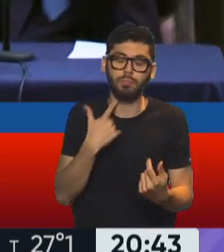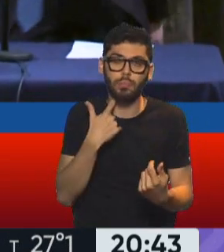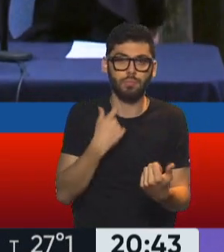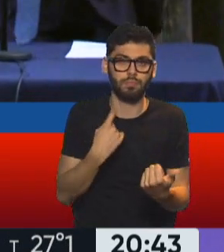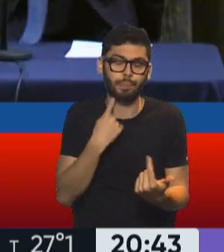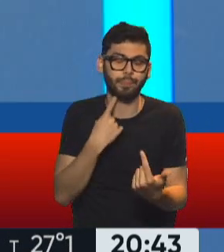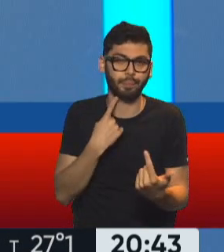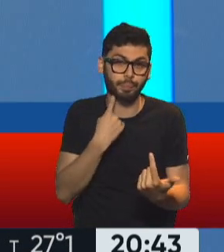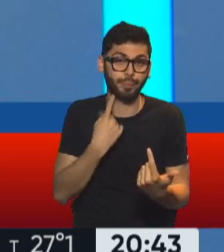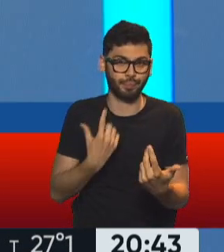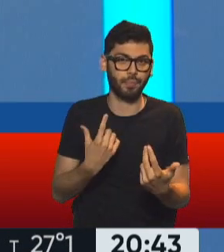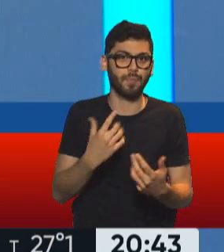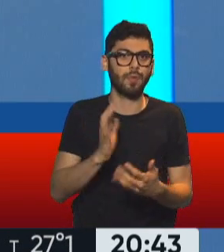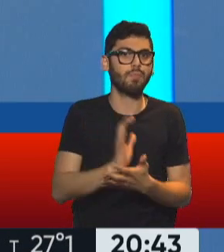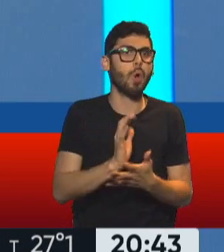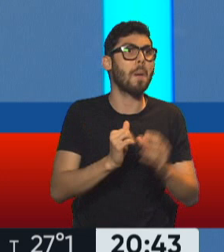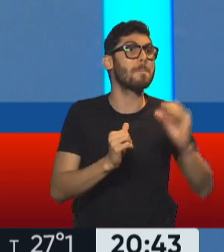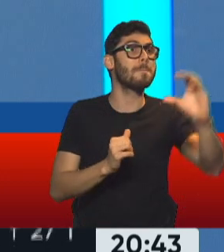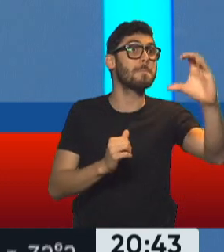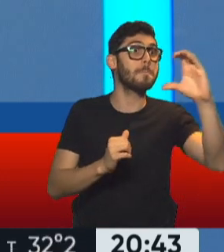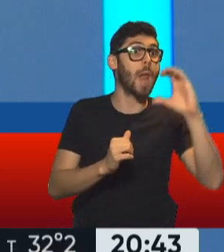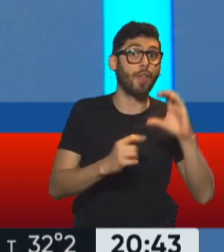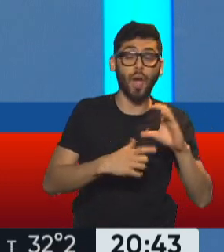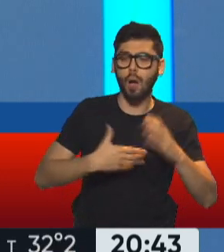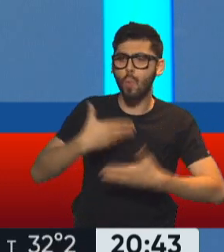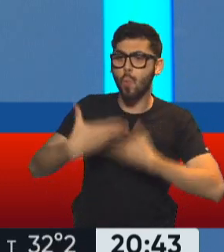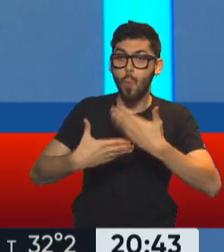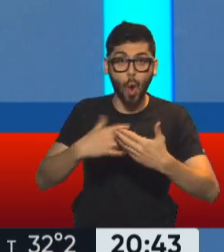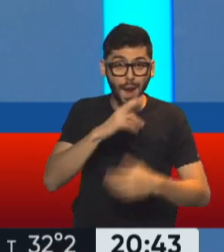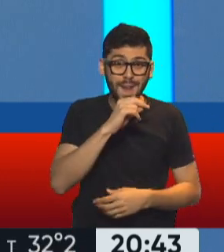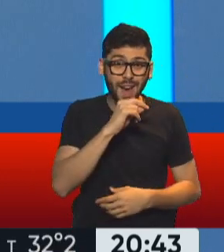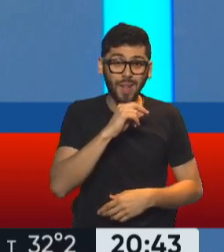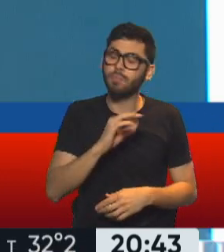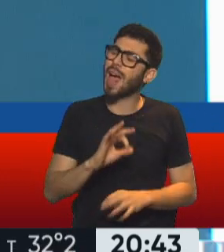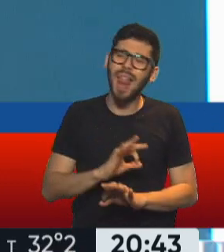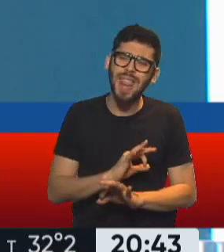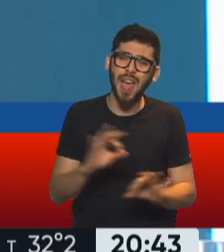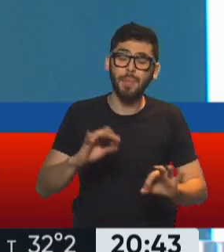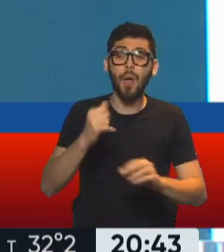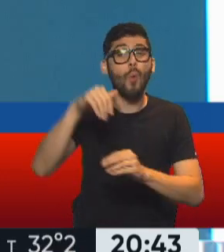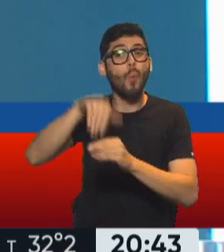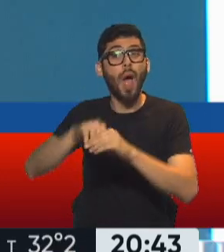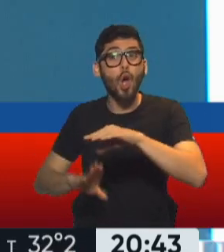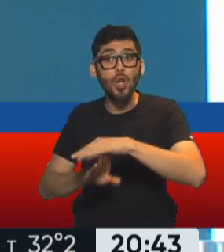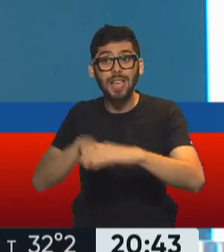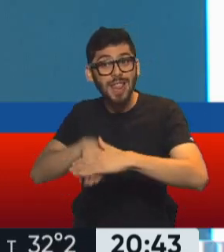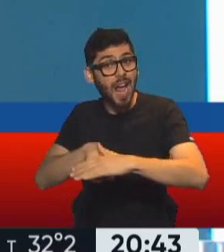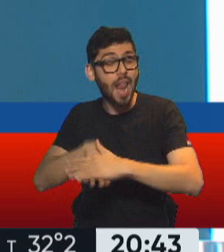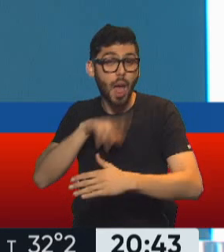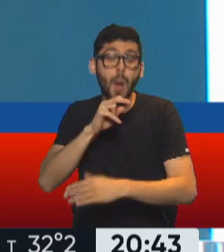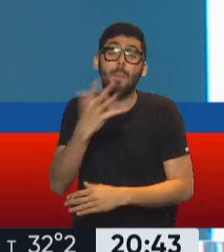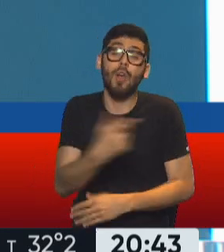sea, ese dinero no fue a ningún lugar productivo. Absolutamente a ningún lugar productivo. No, ni siquiera quedó en el Banco Central. Por eso es la mentira